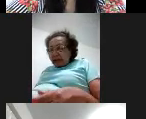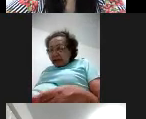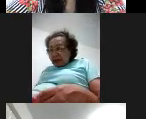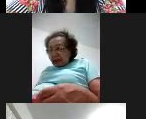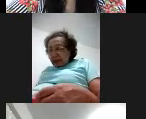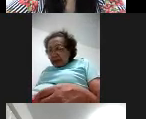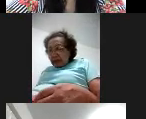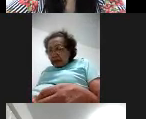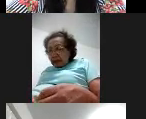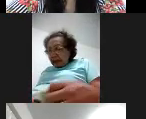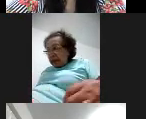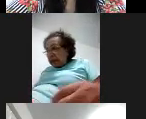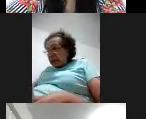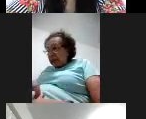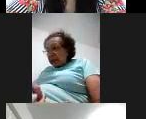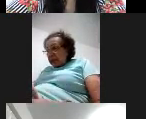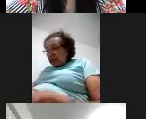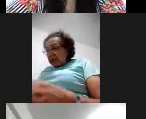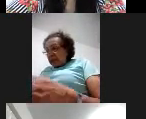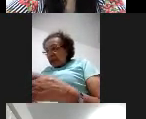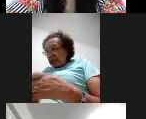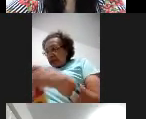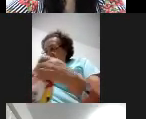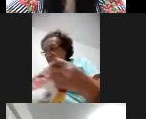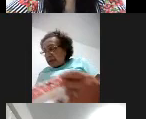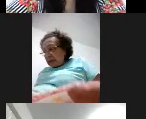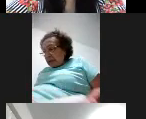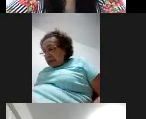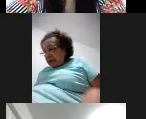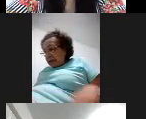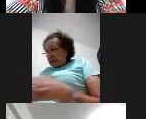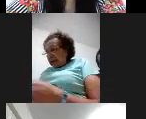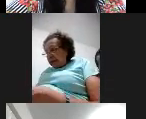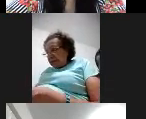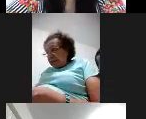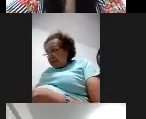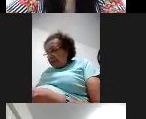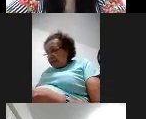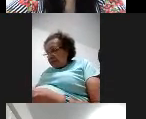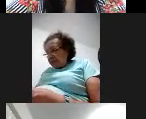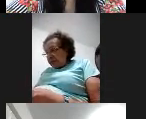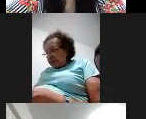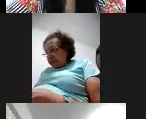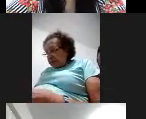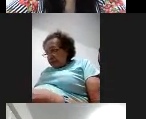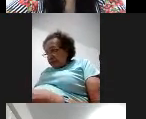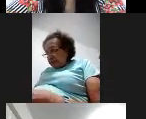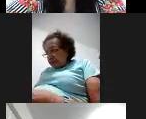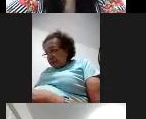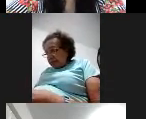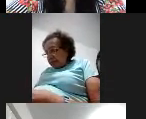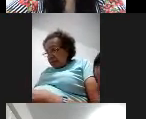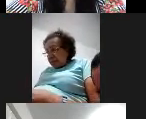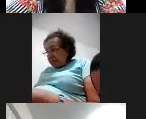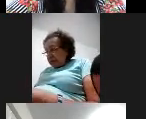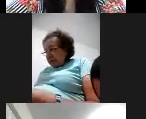parte importante también dentro de lo que la familia puede ser, dentro de lo que es el ambiente en el cual como fisioterapeutas tenemos que estar siempre